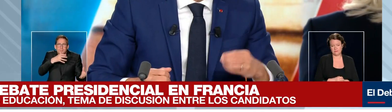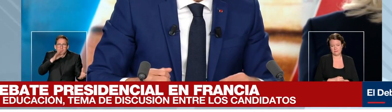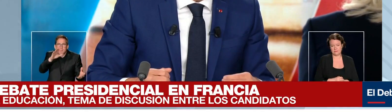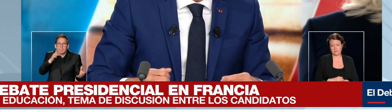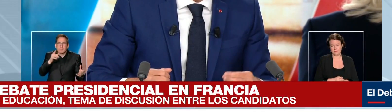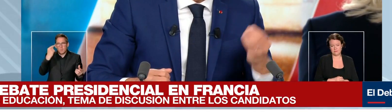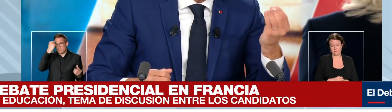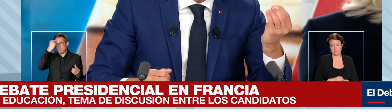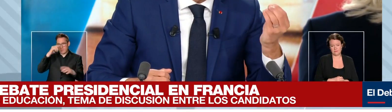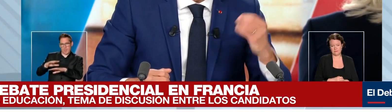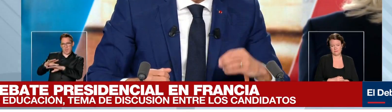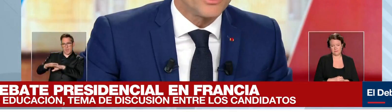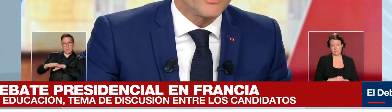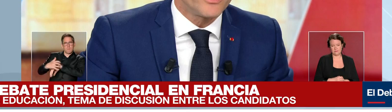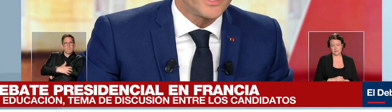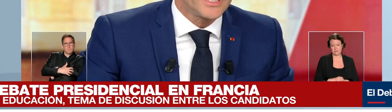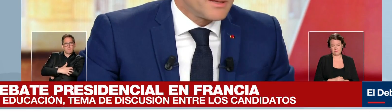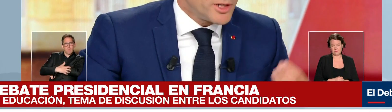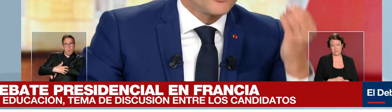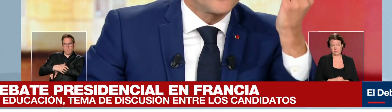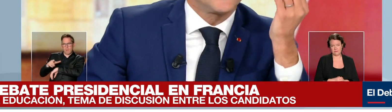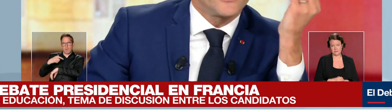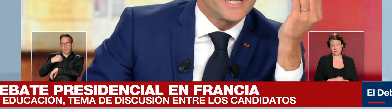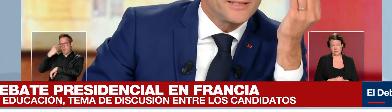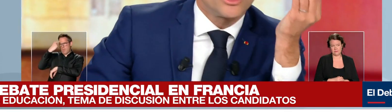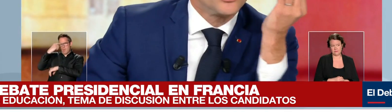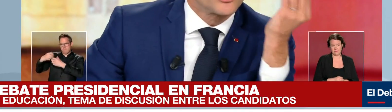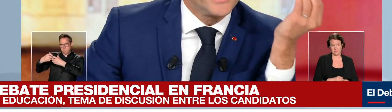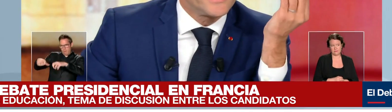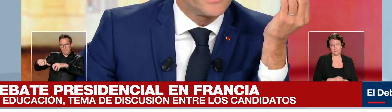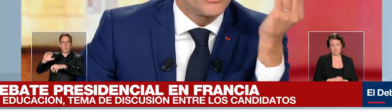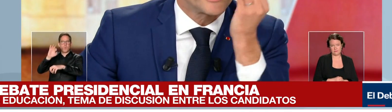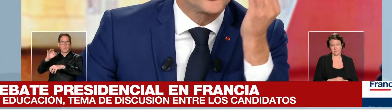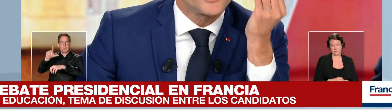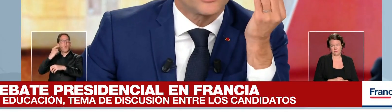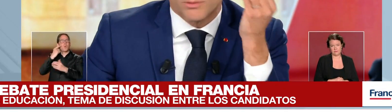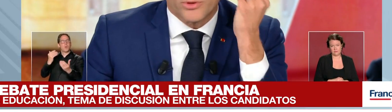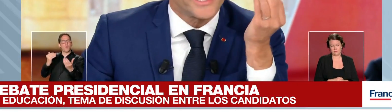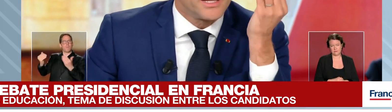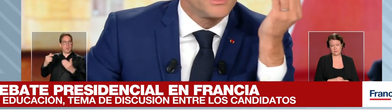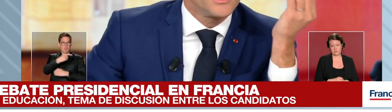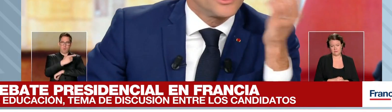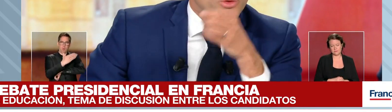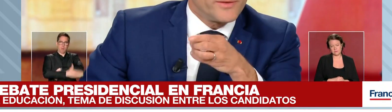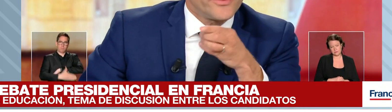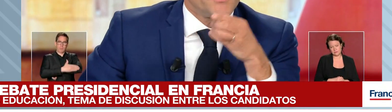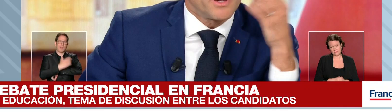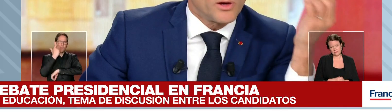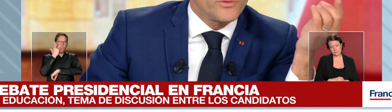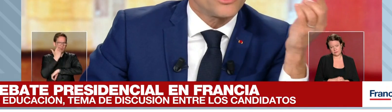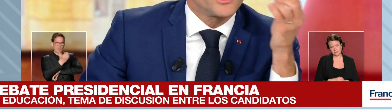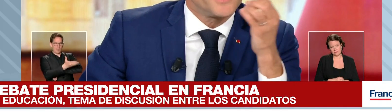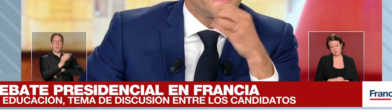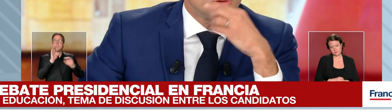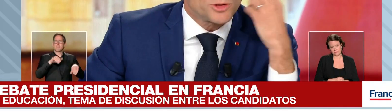Son los barrios más pobres de la República donde lo hicimos. Y la invito a que mire las zonas rurales que tanto me importan,